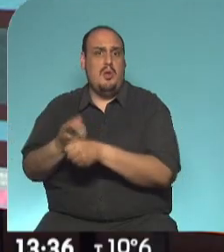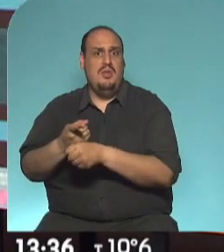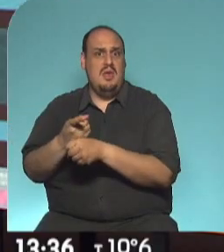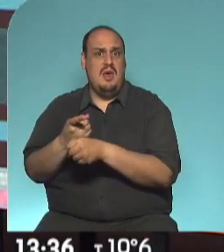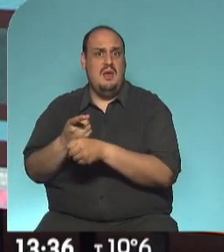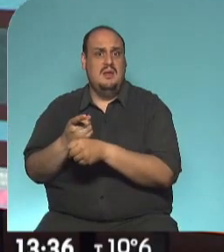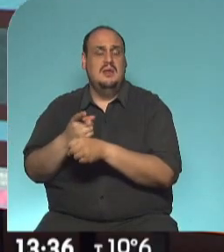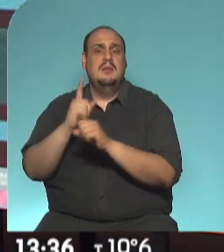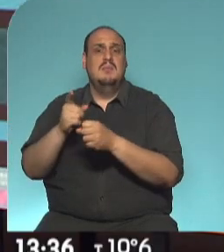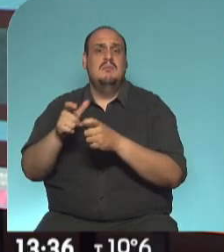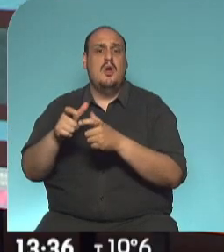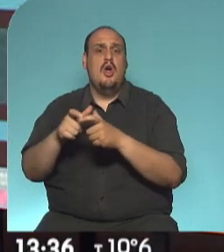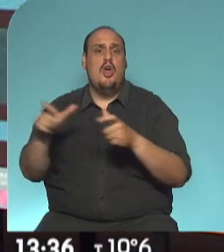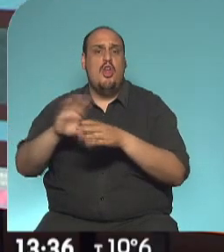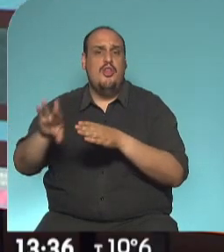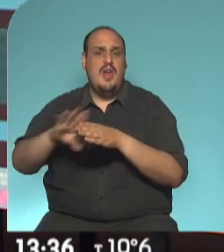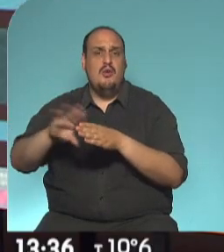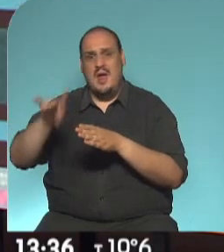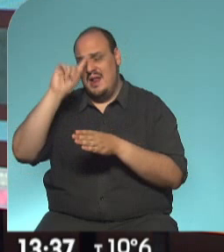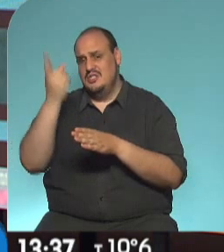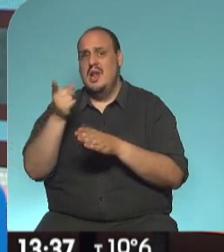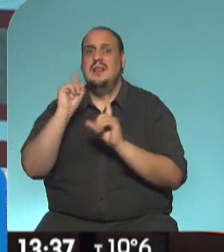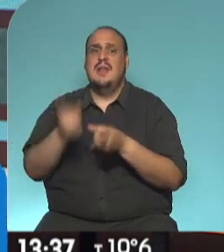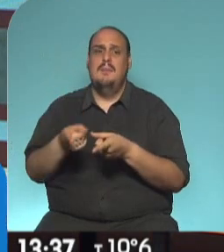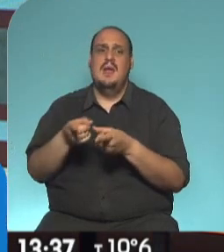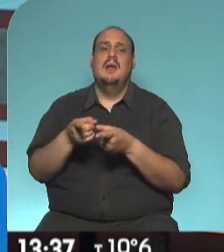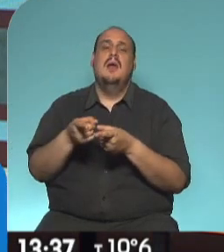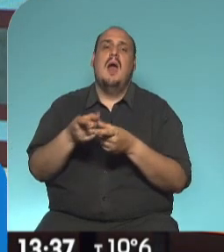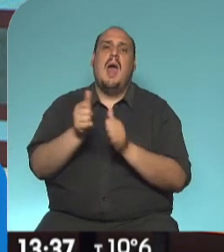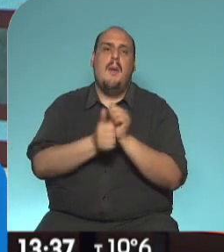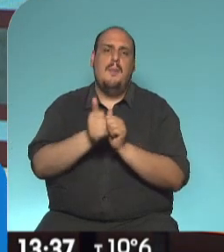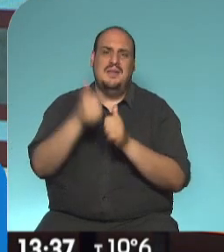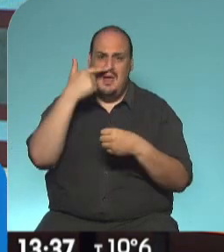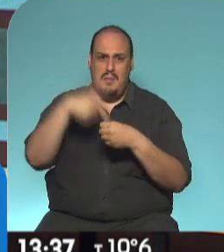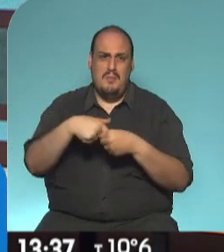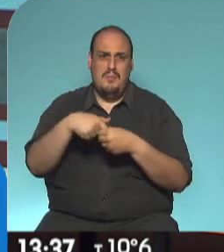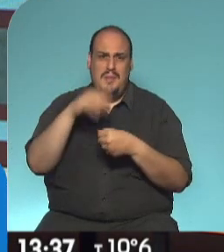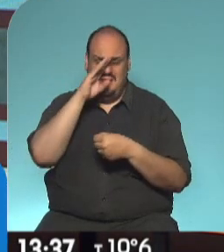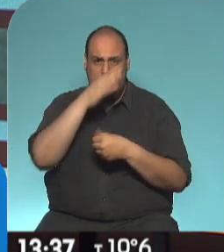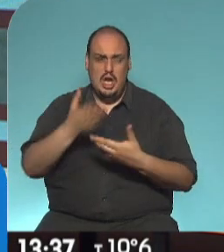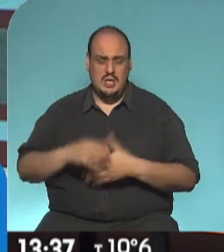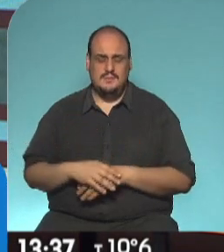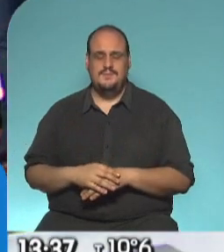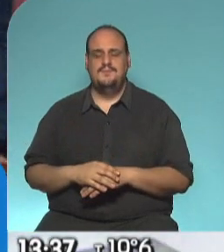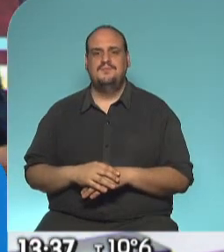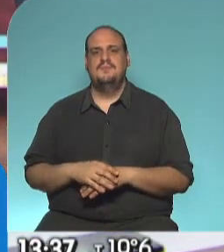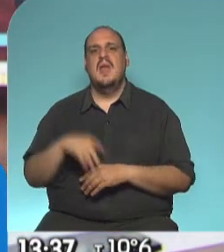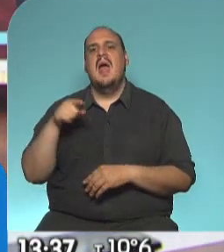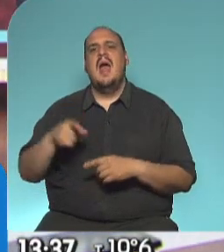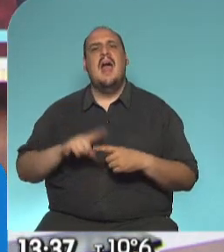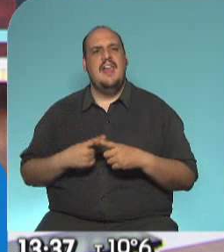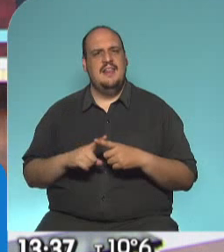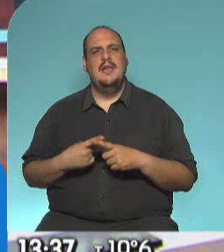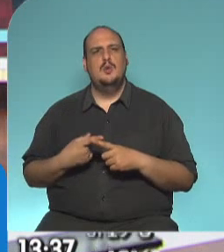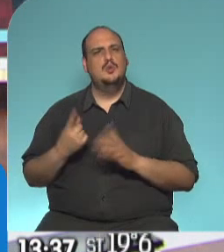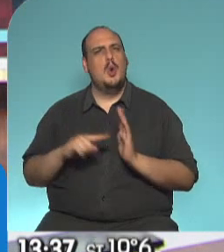de bonos emitidos a nivel nacional como de PDVSA, la empresa petrolera. Sí, ¿no? Ahí hay una discusión que me parece que vale la pena dar,